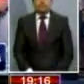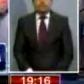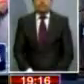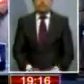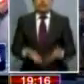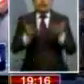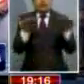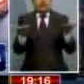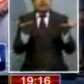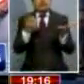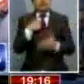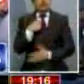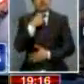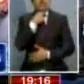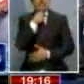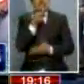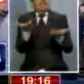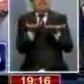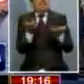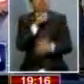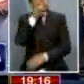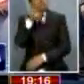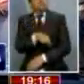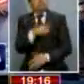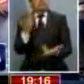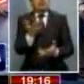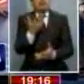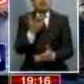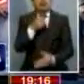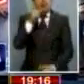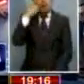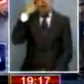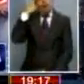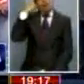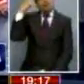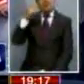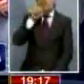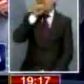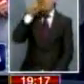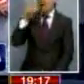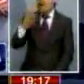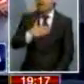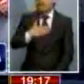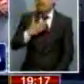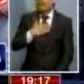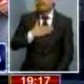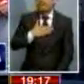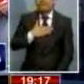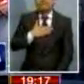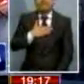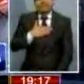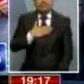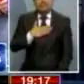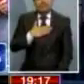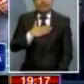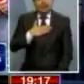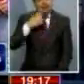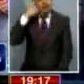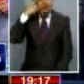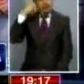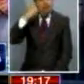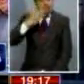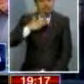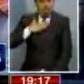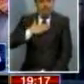¿Qué es lo que queremos nosotros? ¿Cuál es el sueño nuestro? Pero fíjense que más del sueño